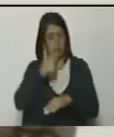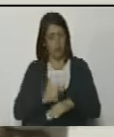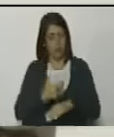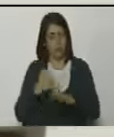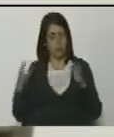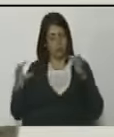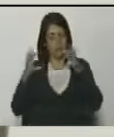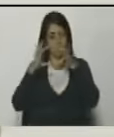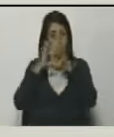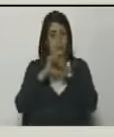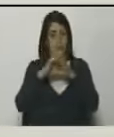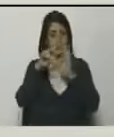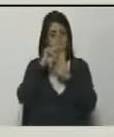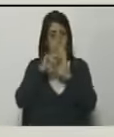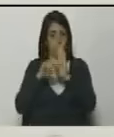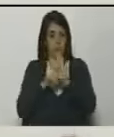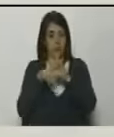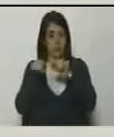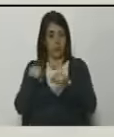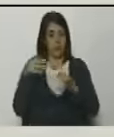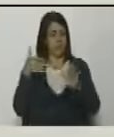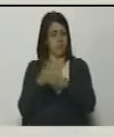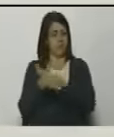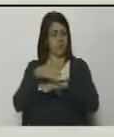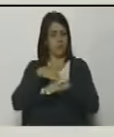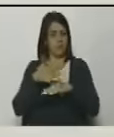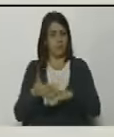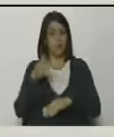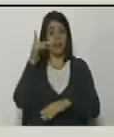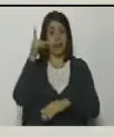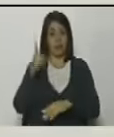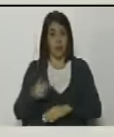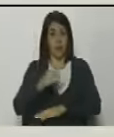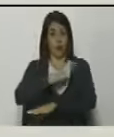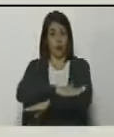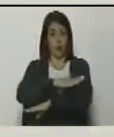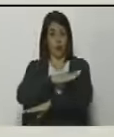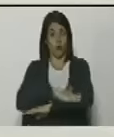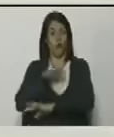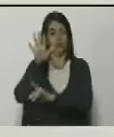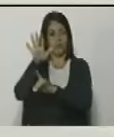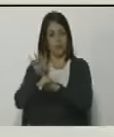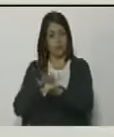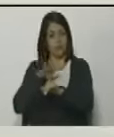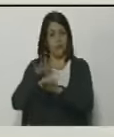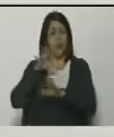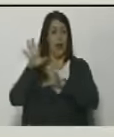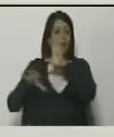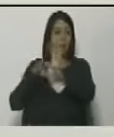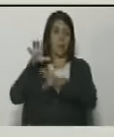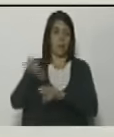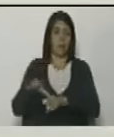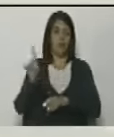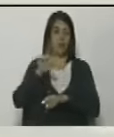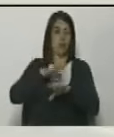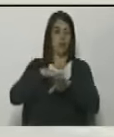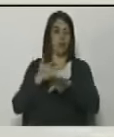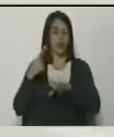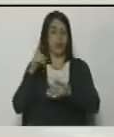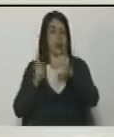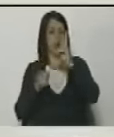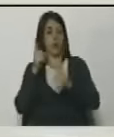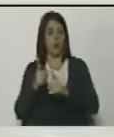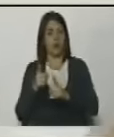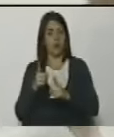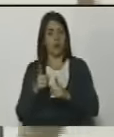nos vincula normativamente a él. Es decir, debemos comportarnos compasivamente con los animales, no porque tengan algún